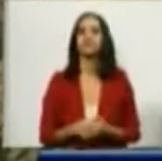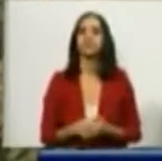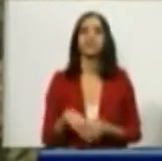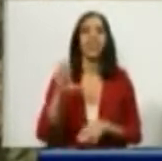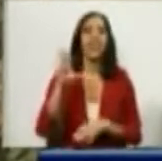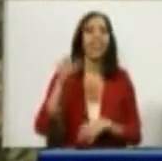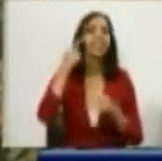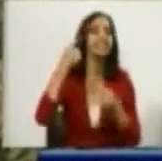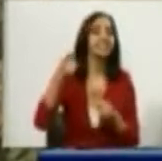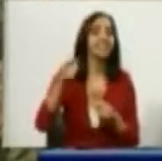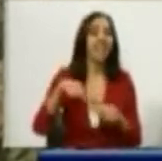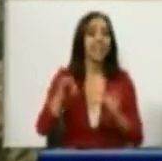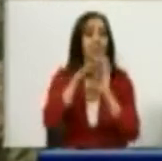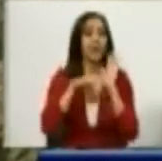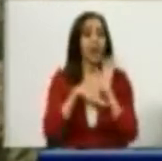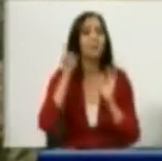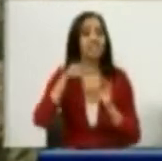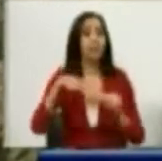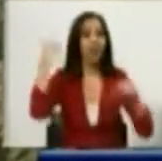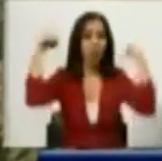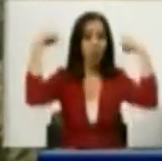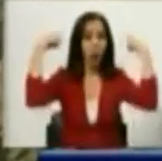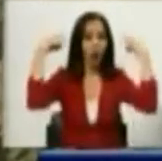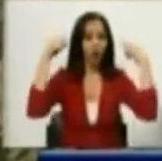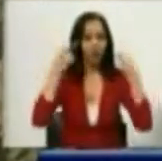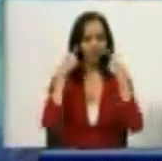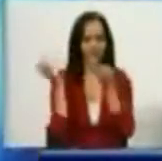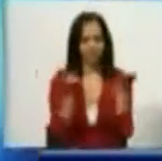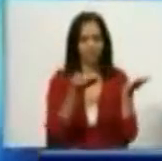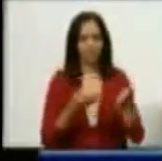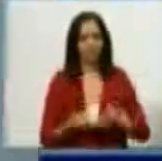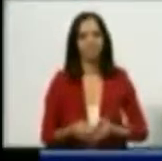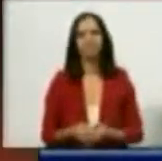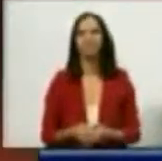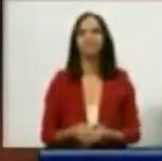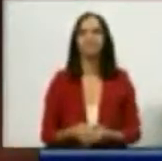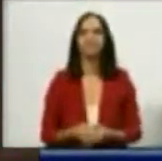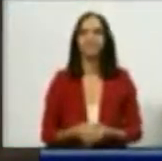aquí Este programa también le toca a los locos Aquí está otro loco mándelo